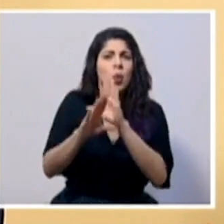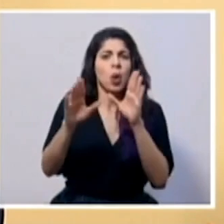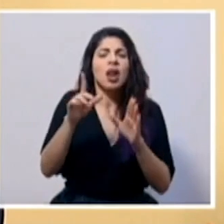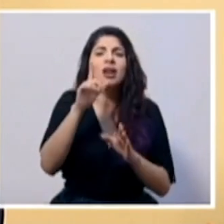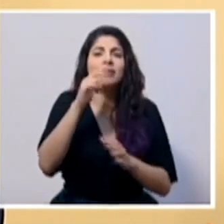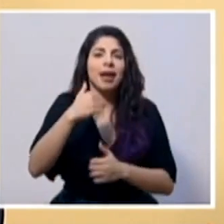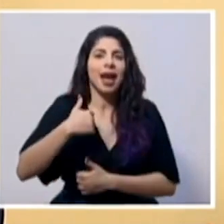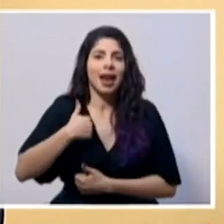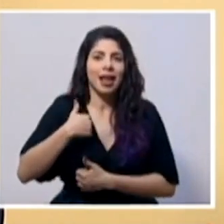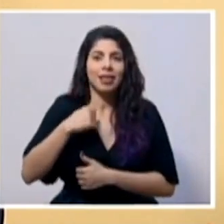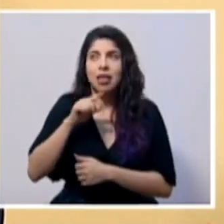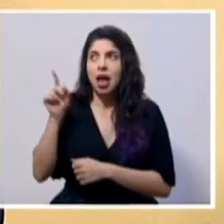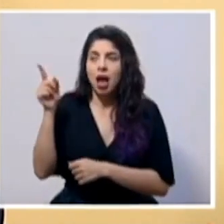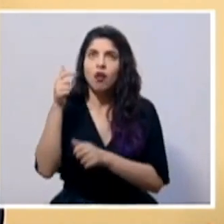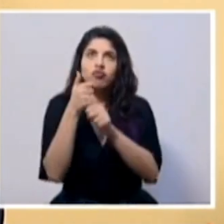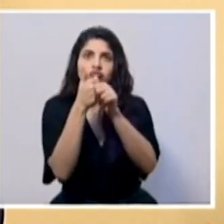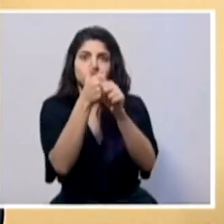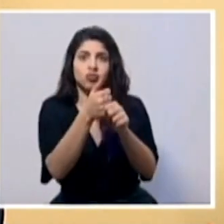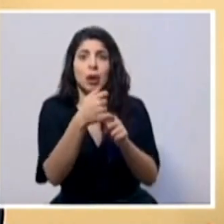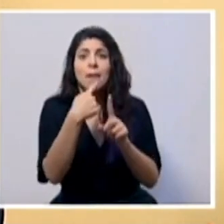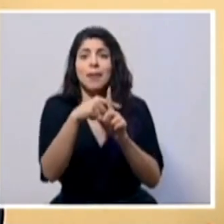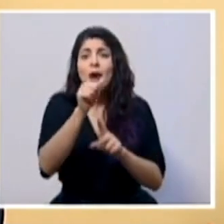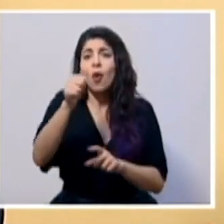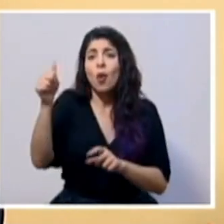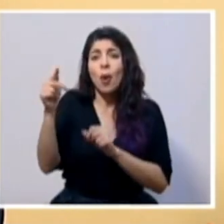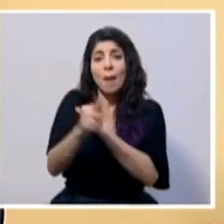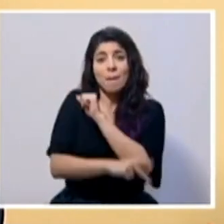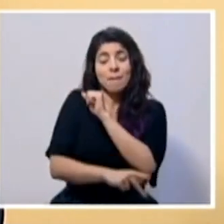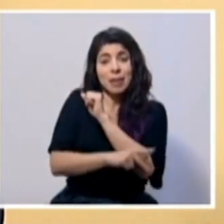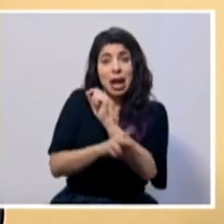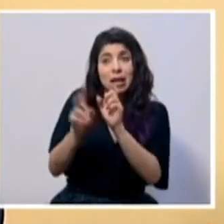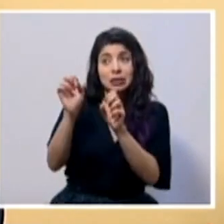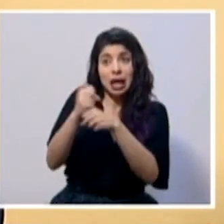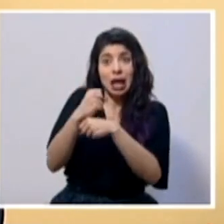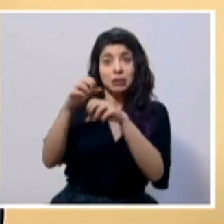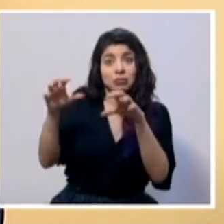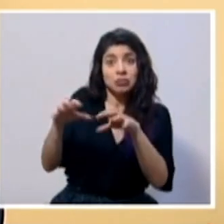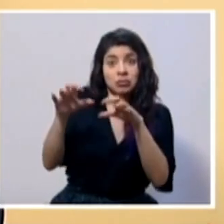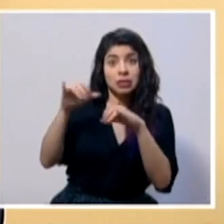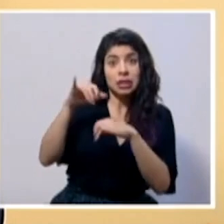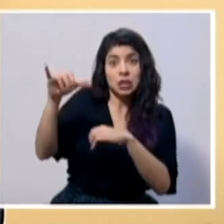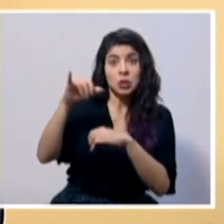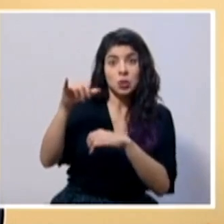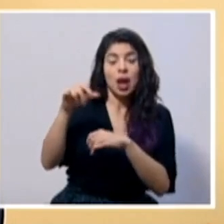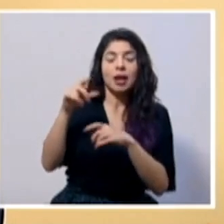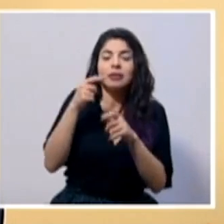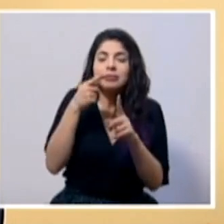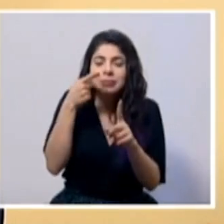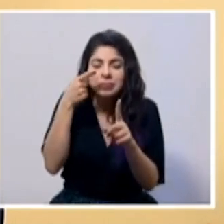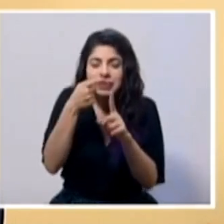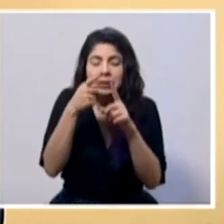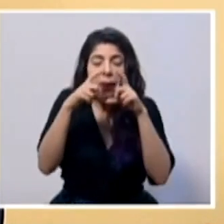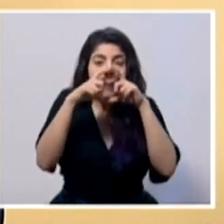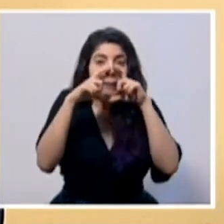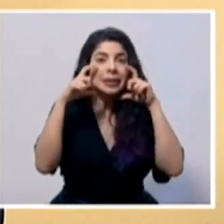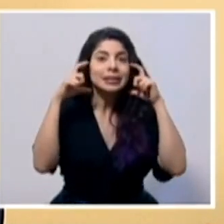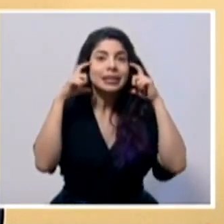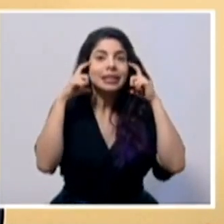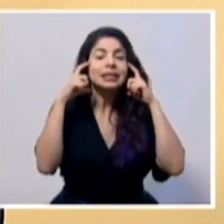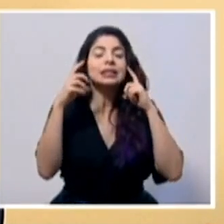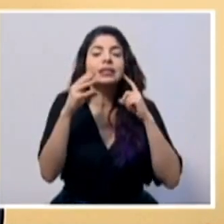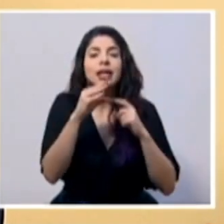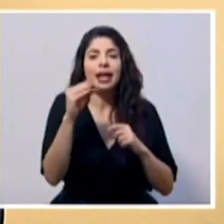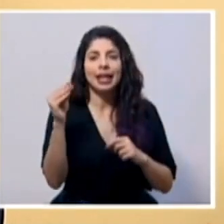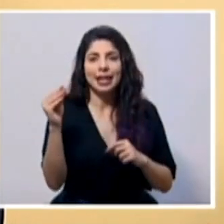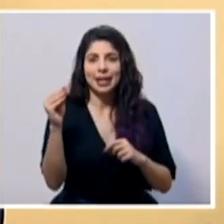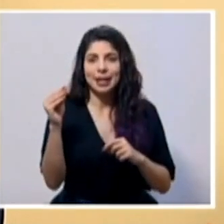Canadá, y muchos de los países pues también que pueden adoptar esas medidas, lo que es la mascarilla en sí y este